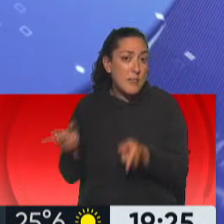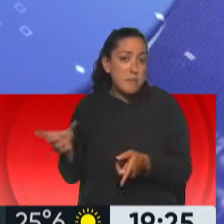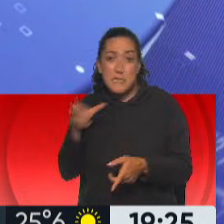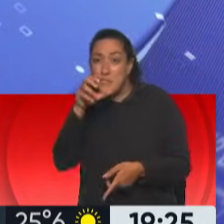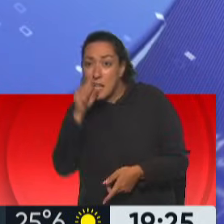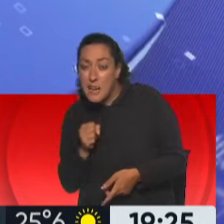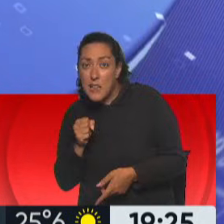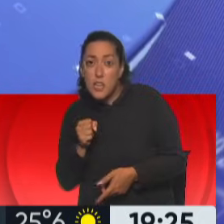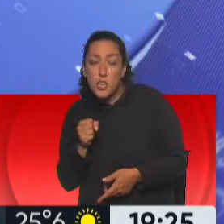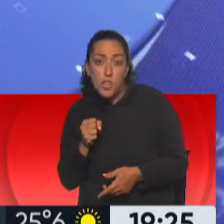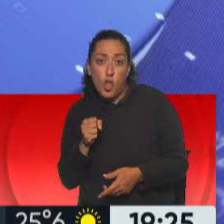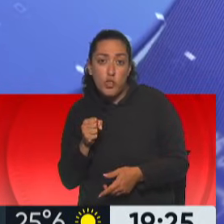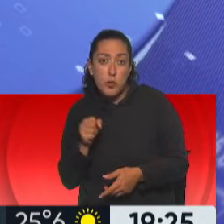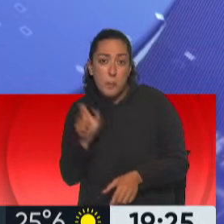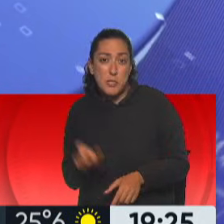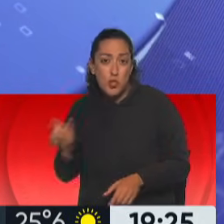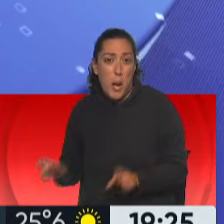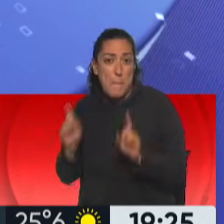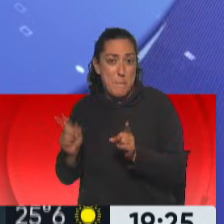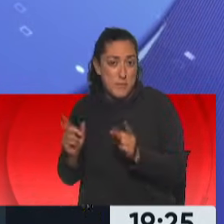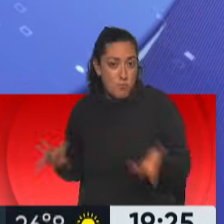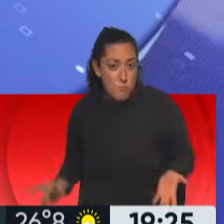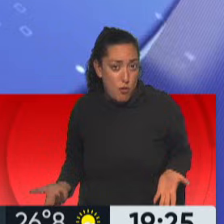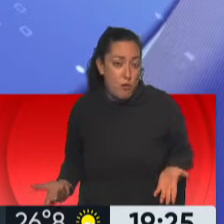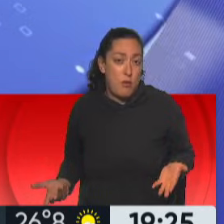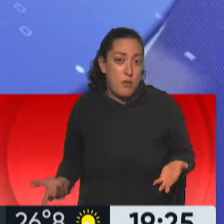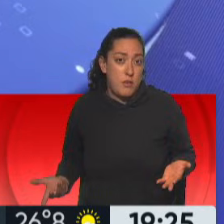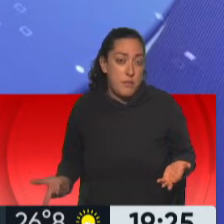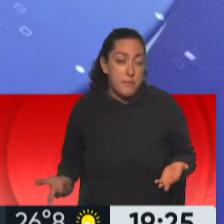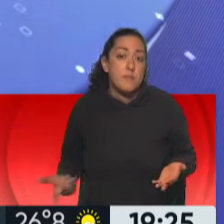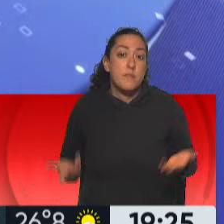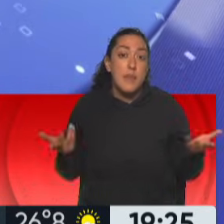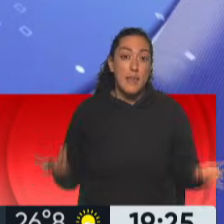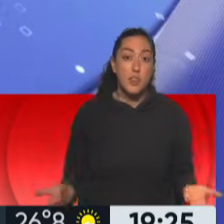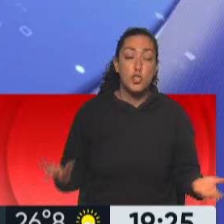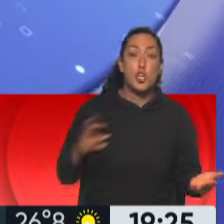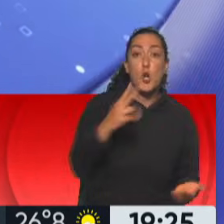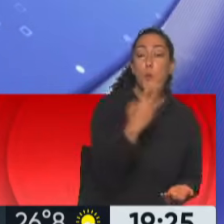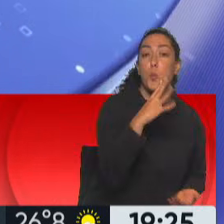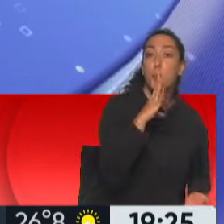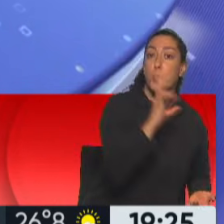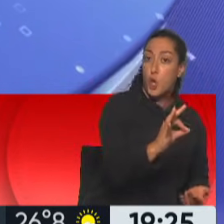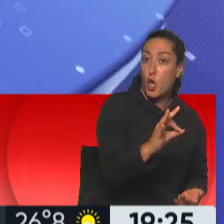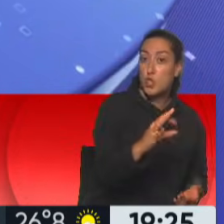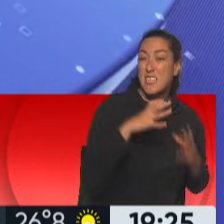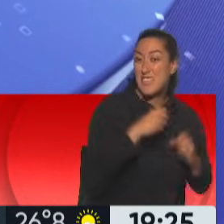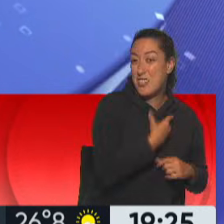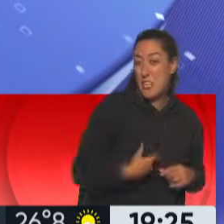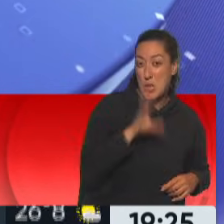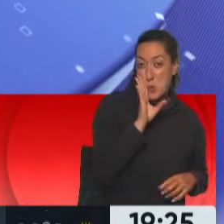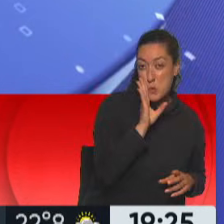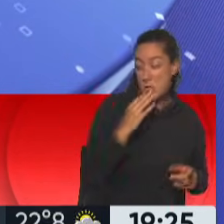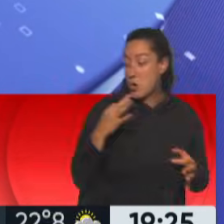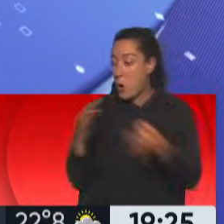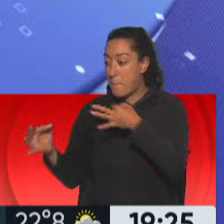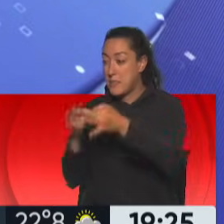país, son estas personas. Evidentemente ha tenido Marco Rubio una conversación. Y